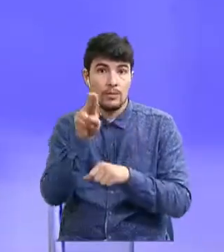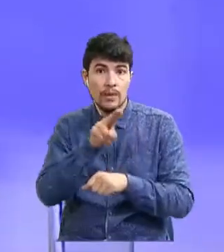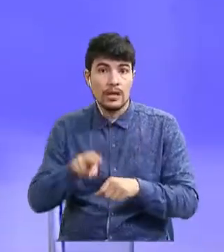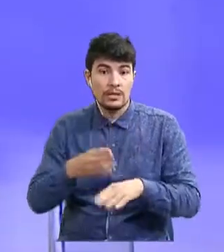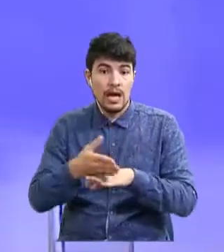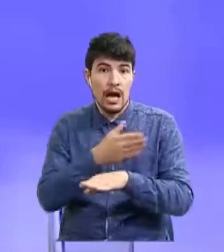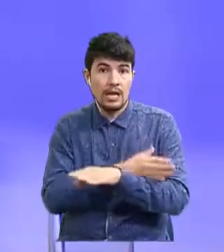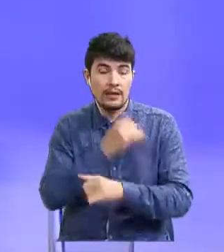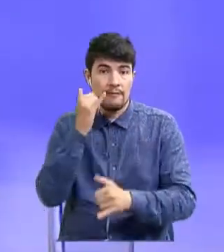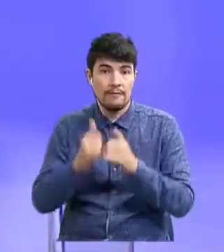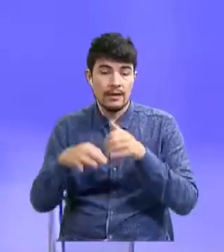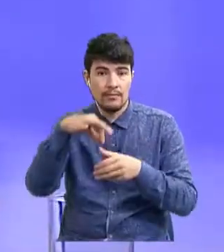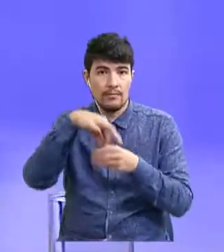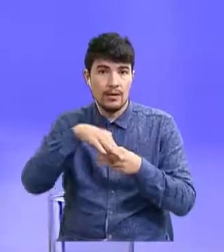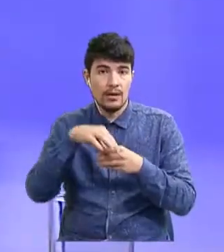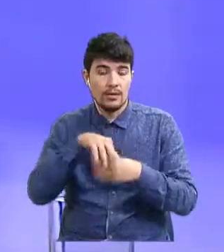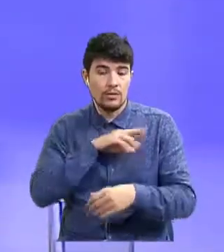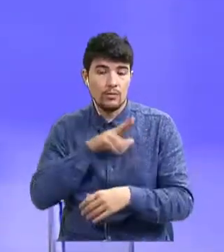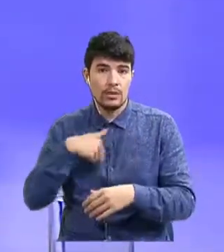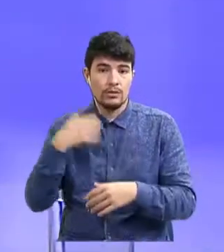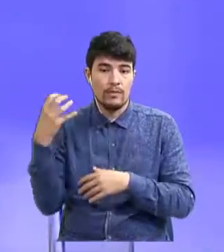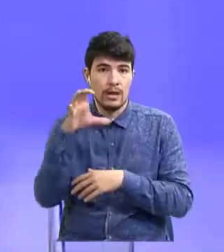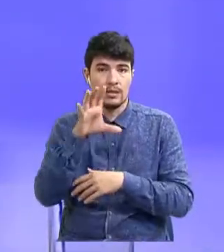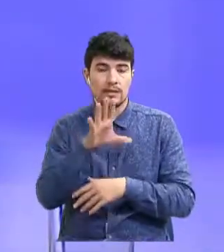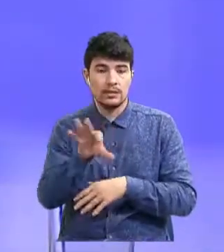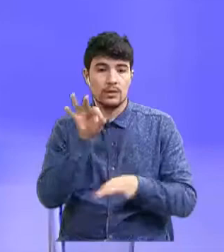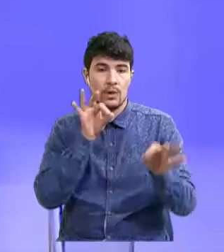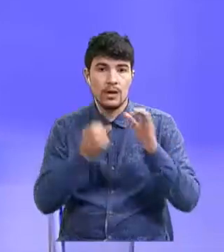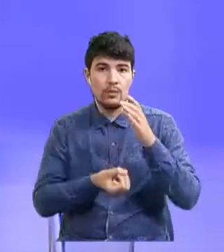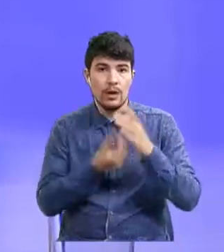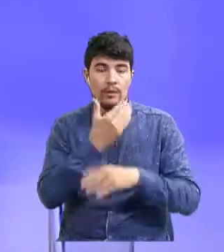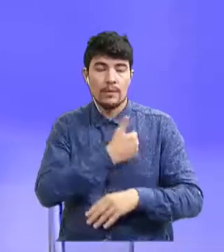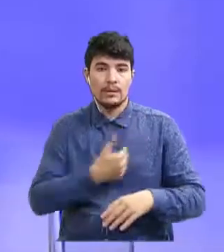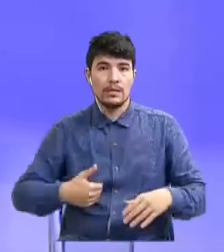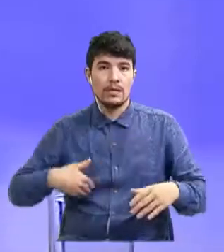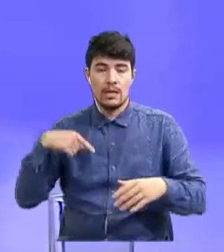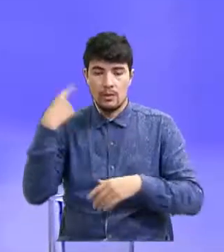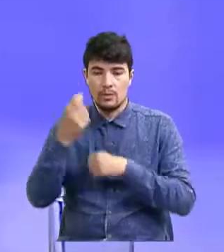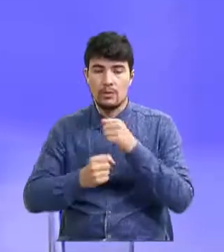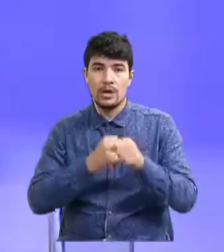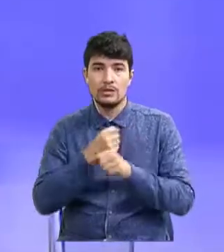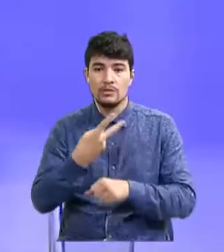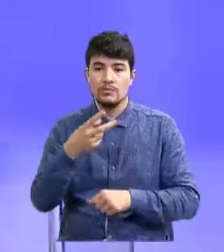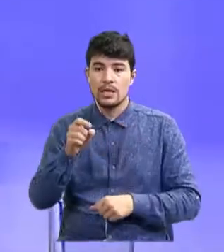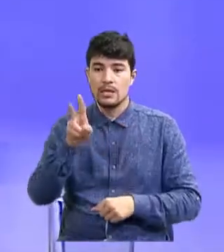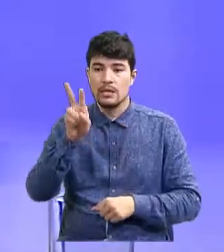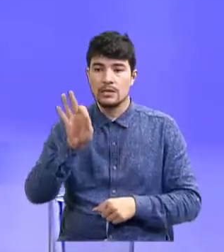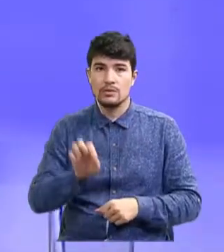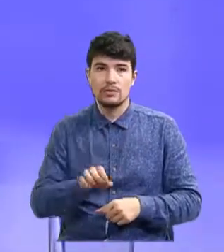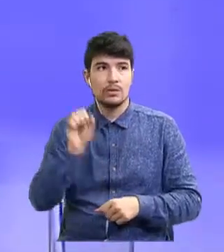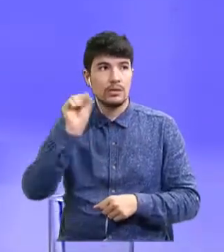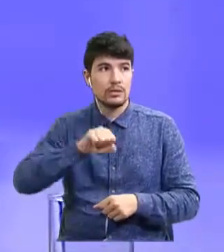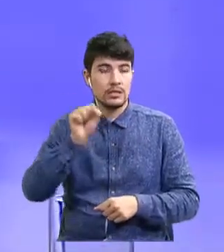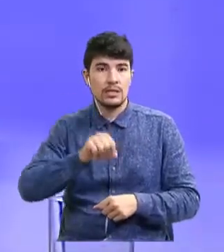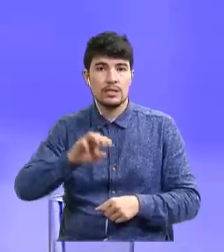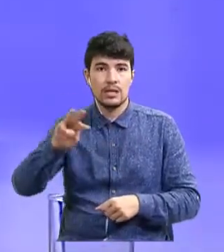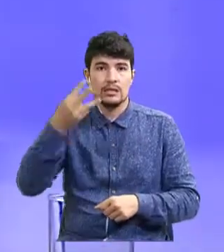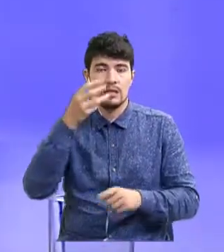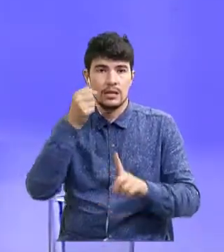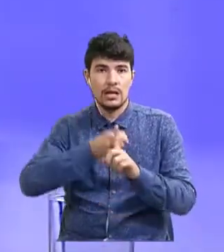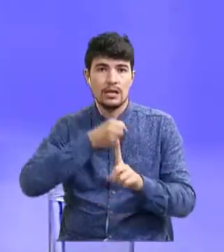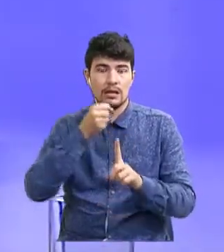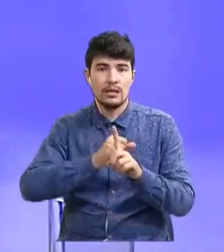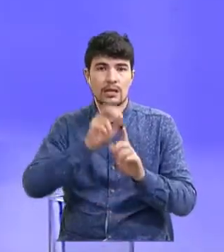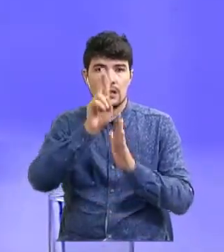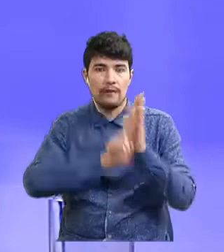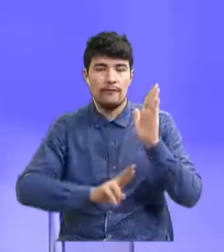las elecciones que espera nuestro país poder ejecutar durante el 2018. Pues el evidente es, ese es el tercer intento de una reforma